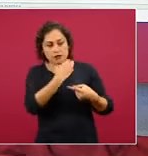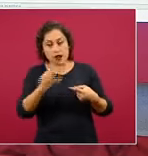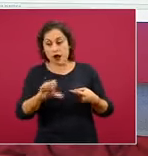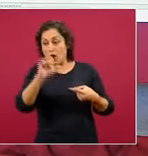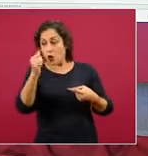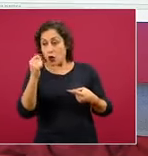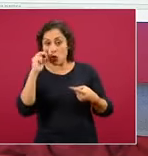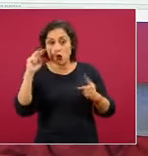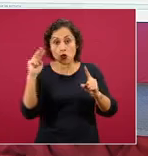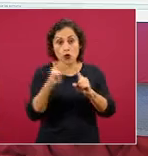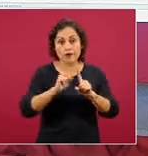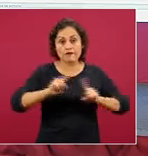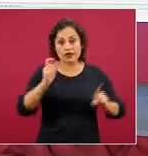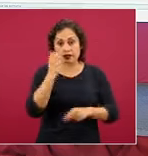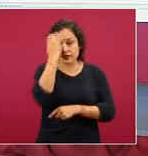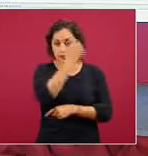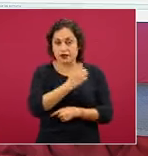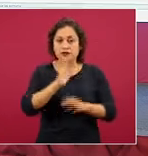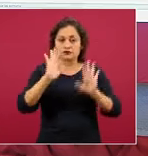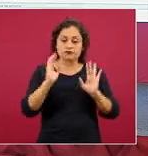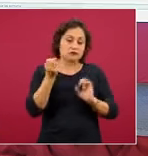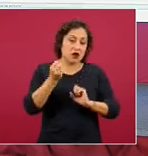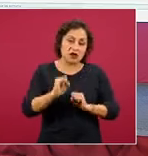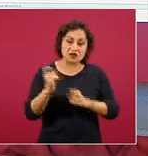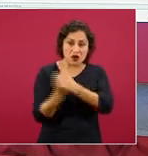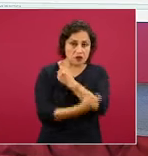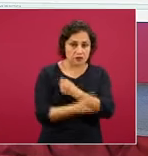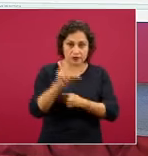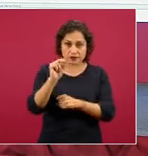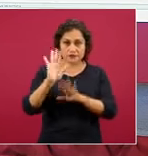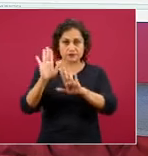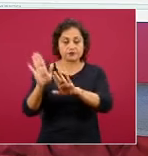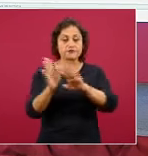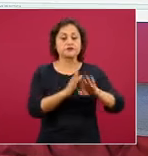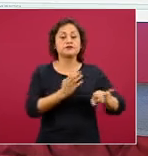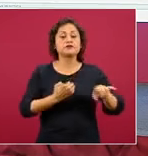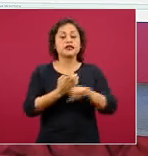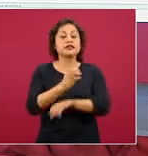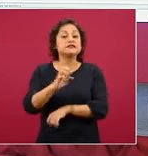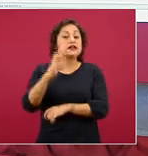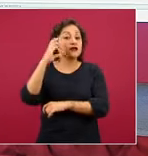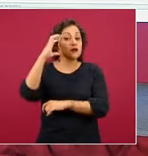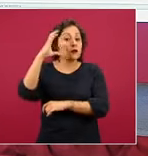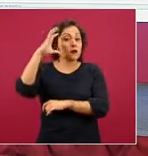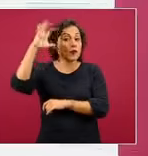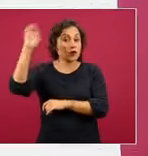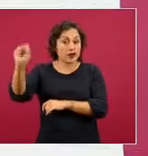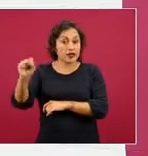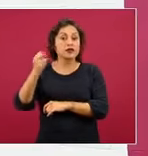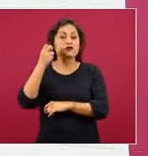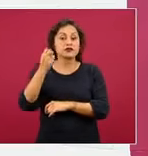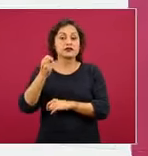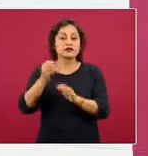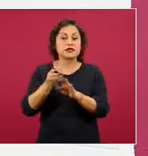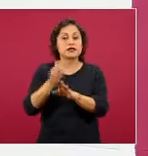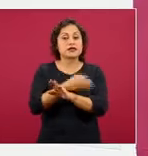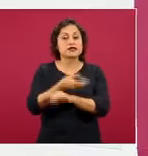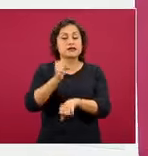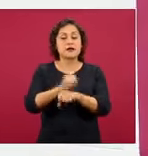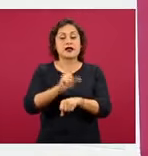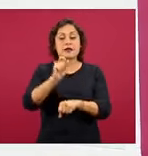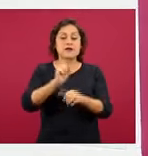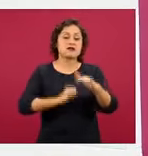no es una cosa automática. El caso de Morelos tuvo su pico máximo en la semana 20 y a partir de la semana